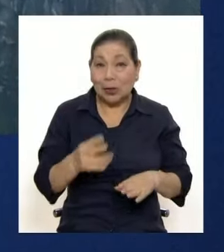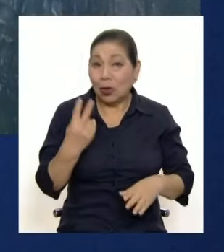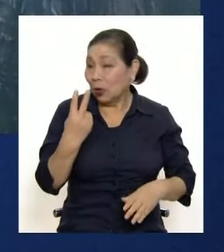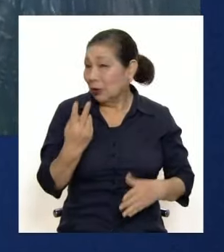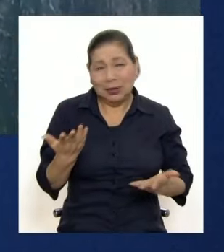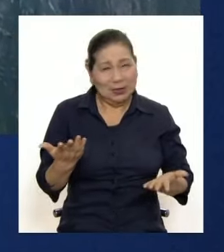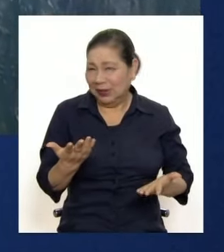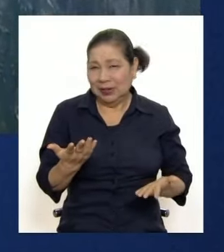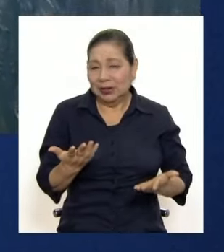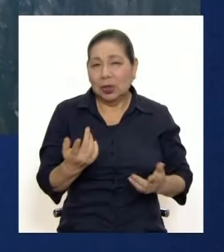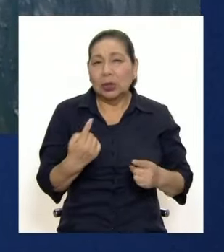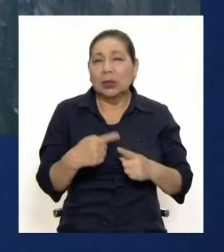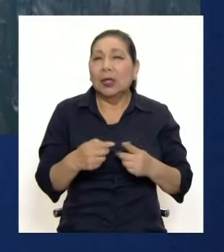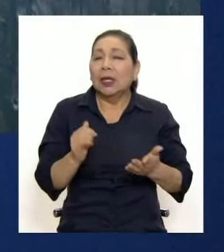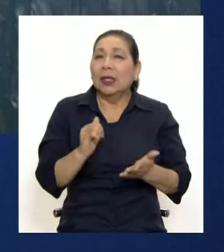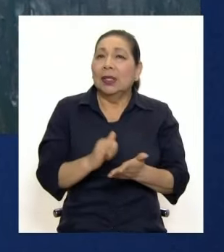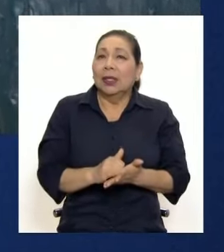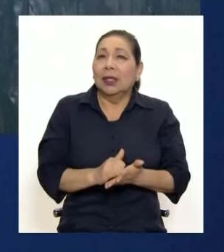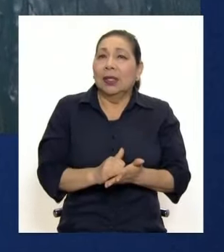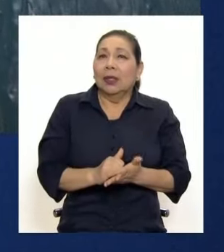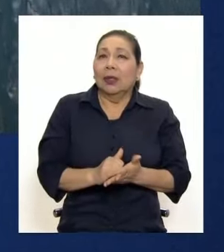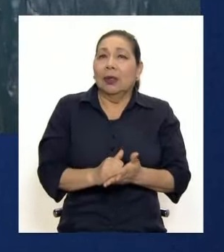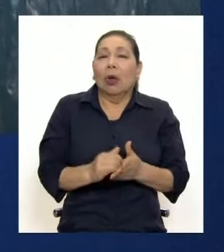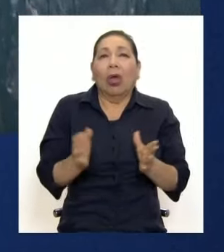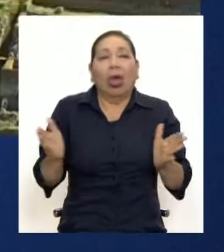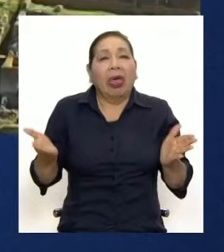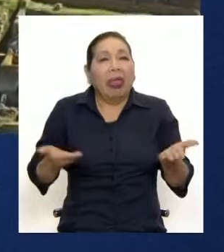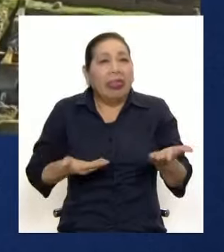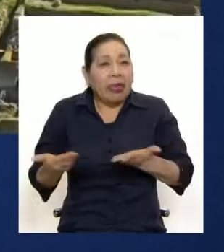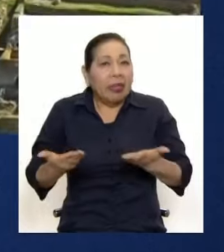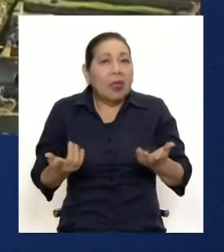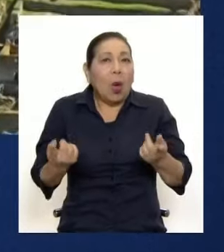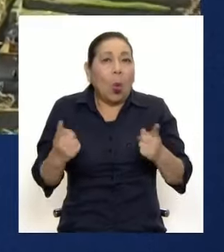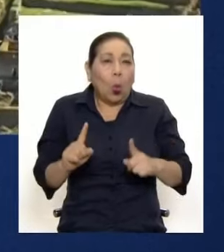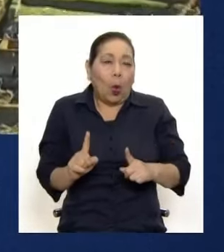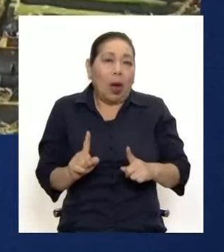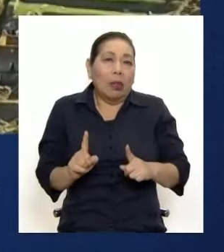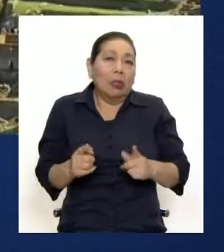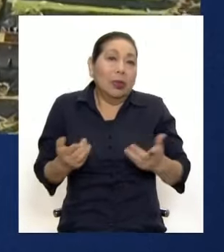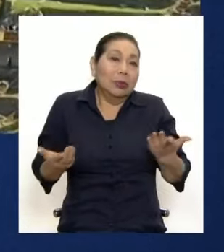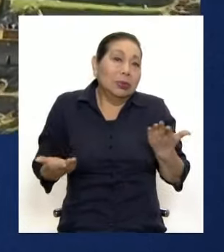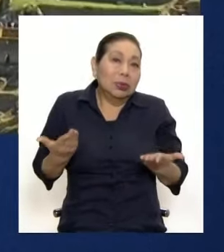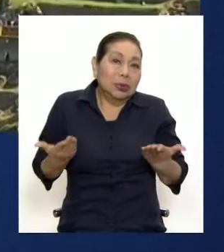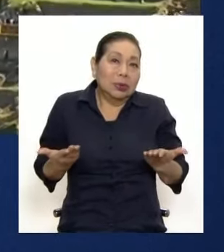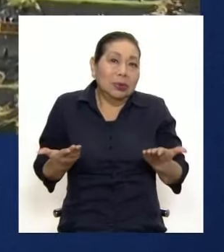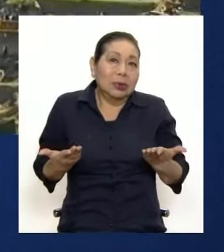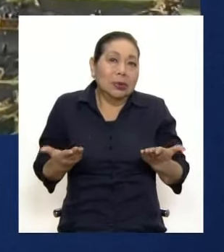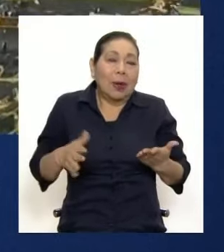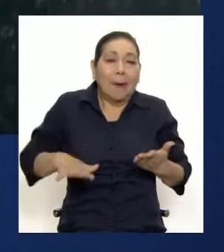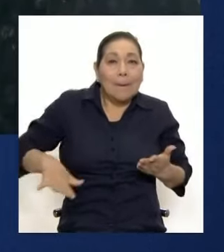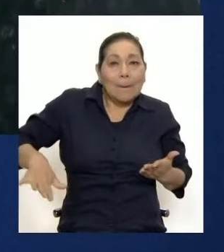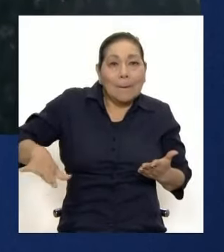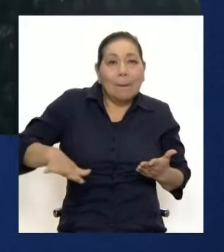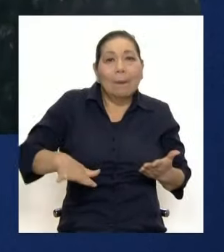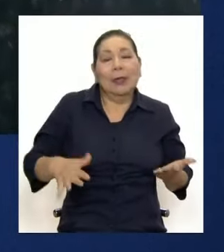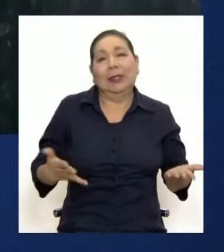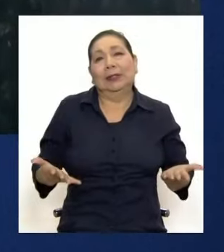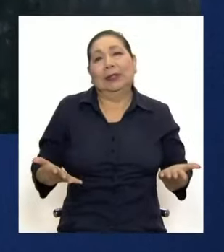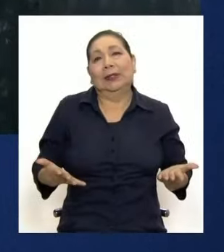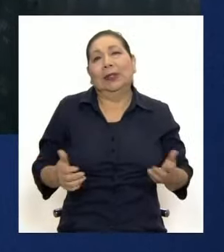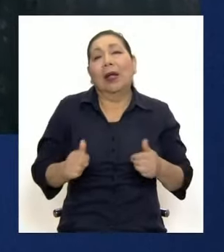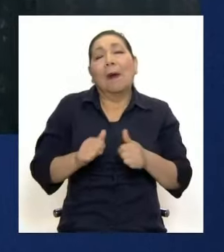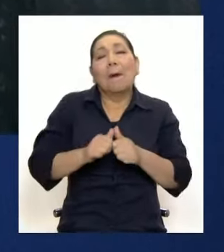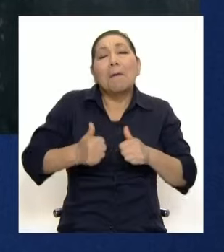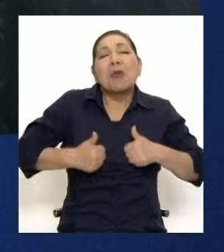hablando desde que el de la tienda pequeña cuando estamos hablando de repente de los poblados más más